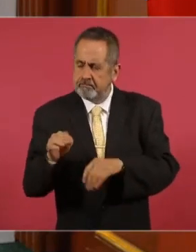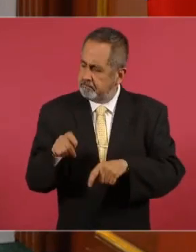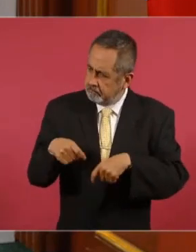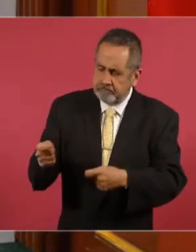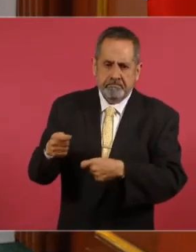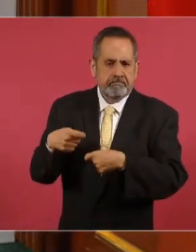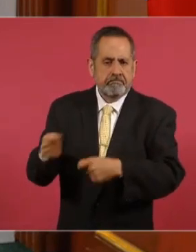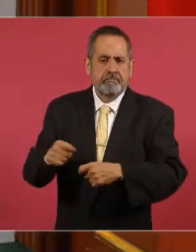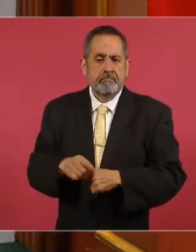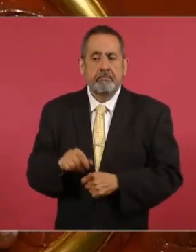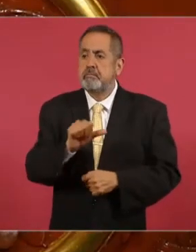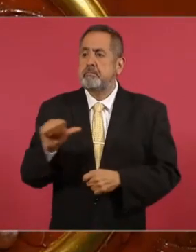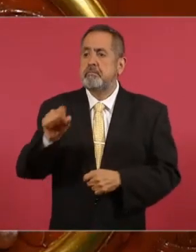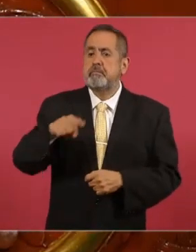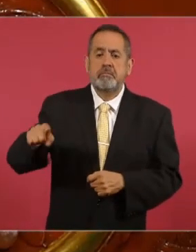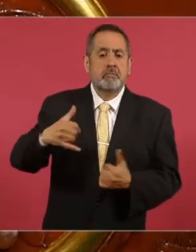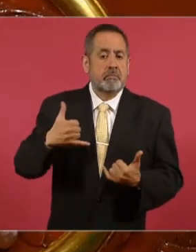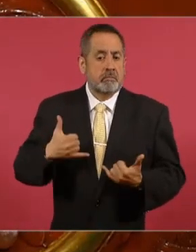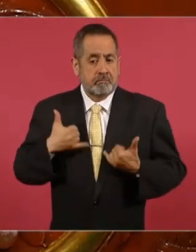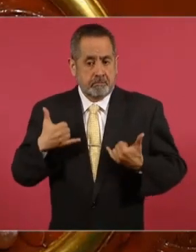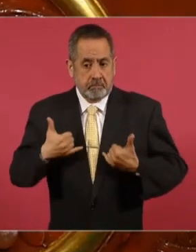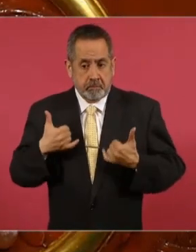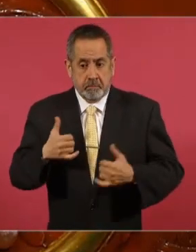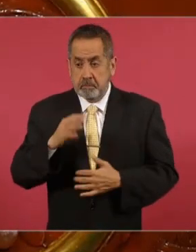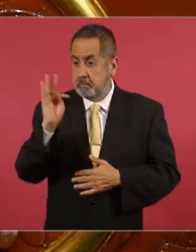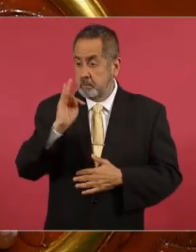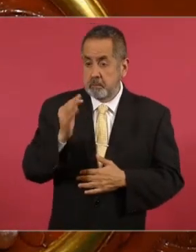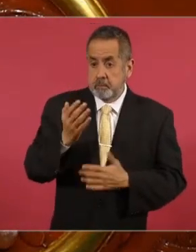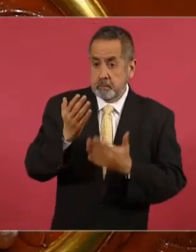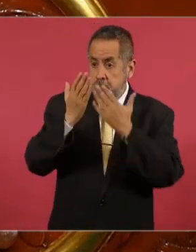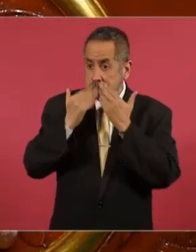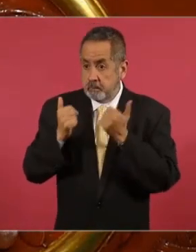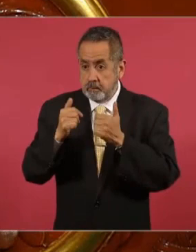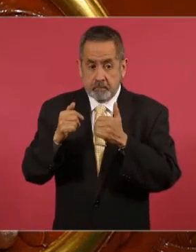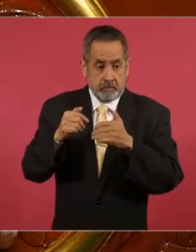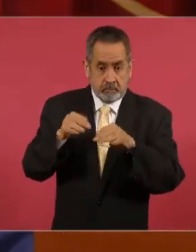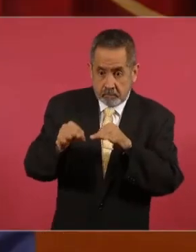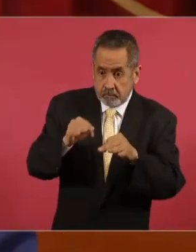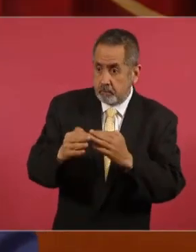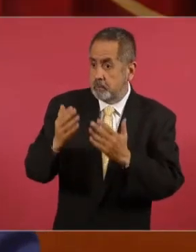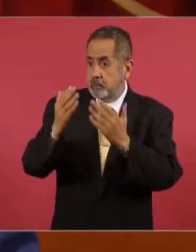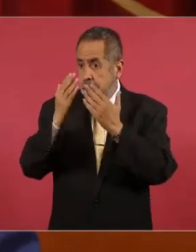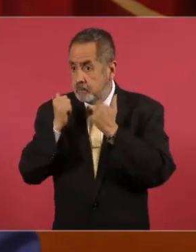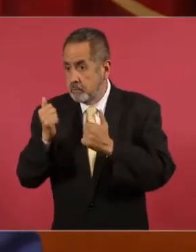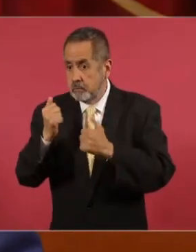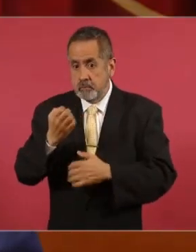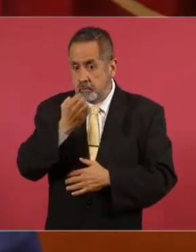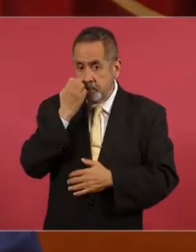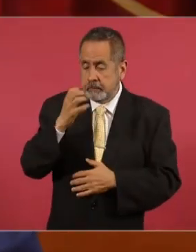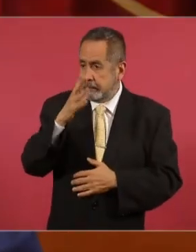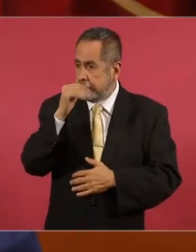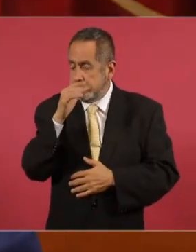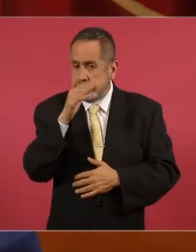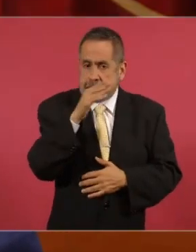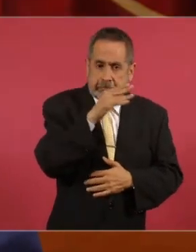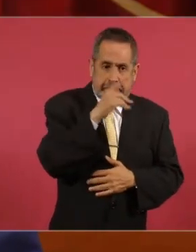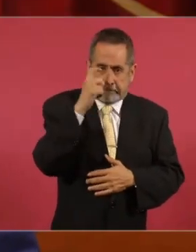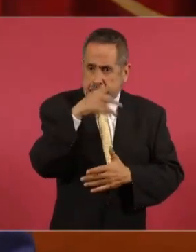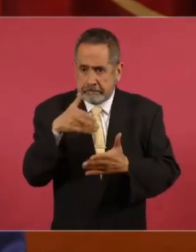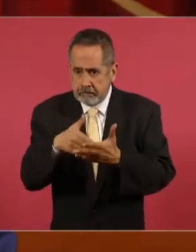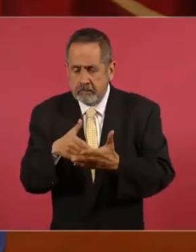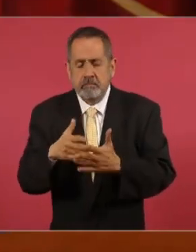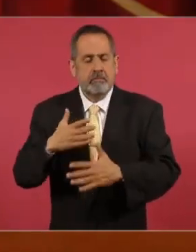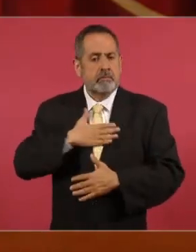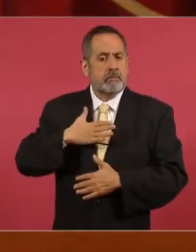de los jóvenes, cuando no estén estudiando ni tengan oportunidad de conseguir un empleo,